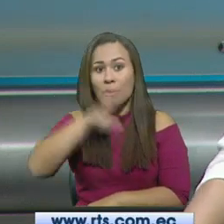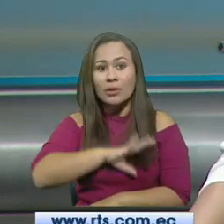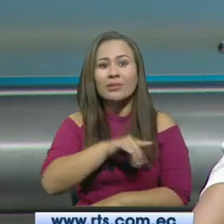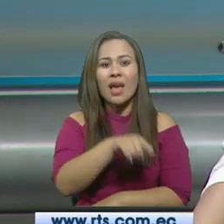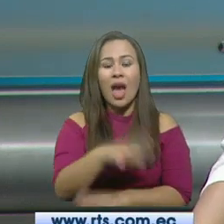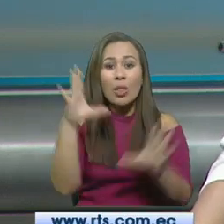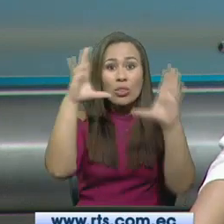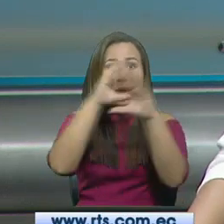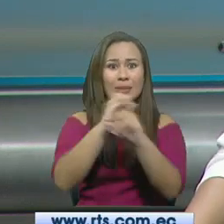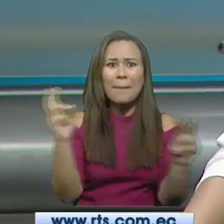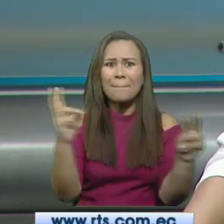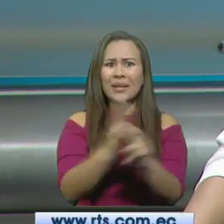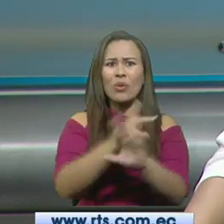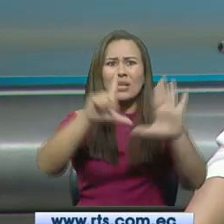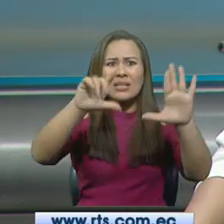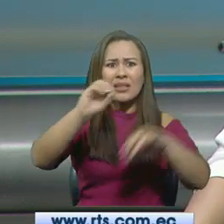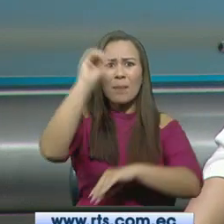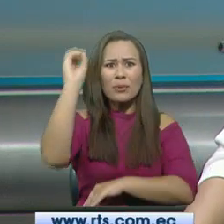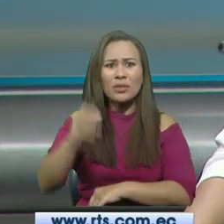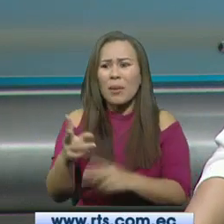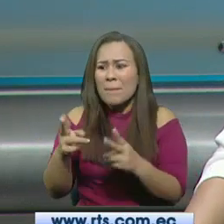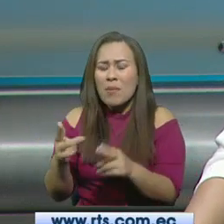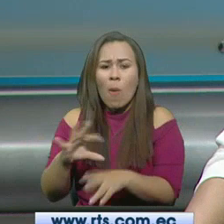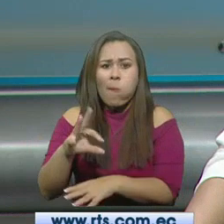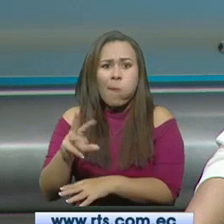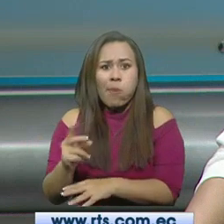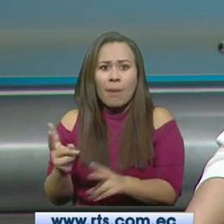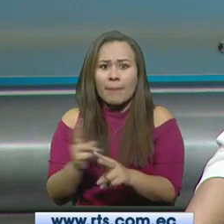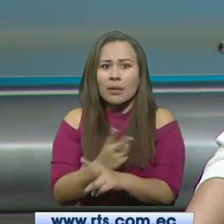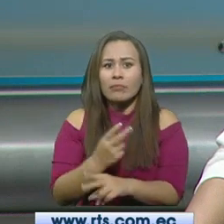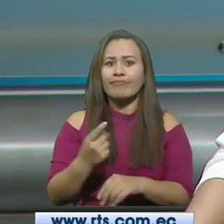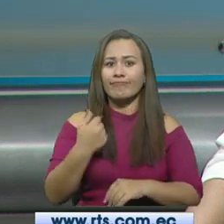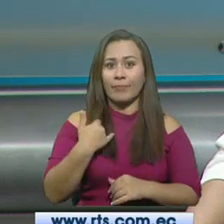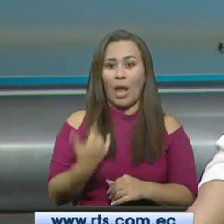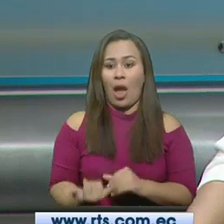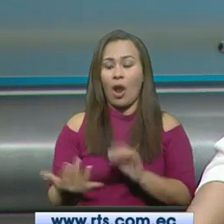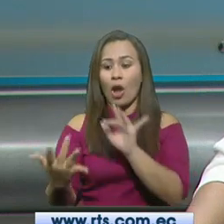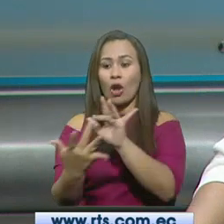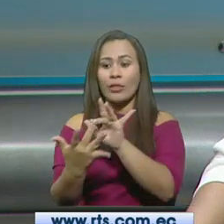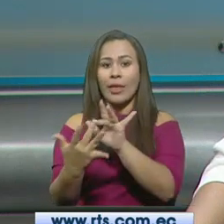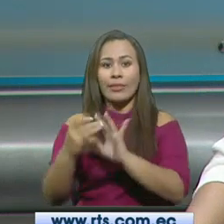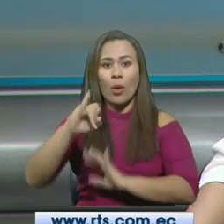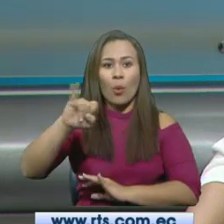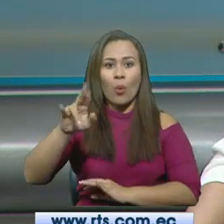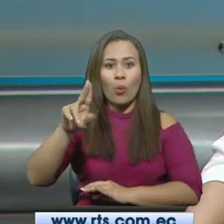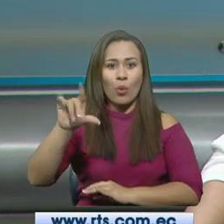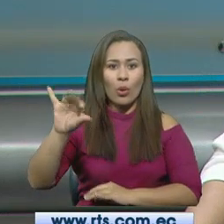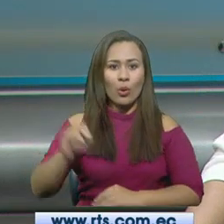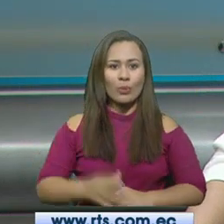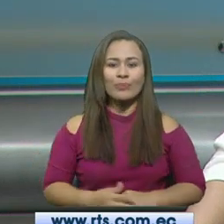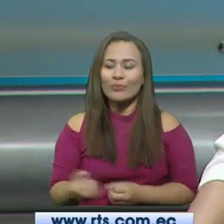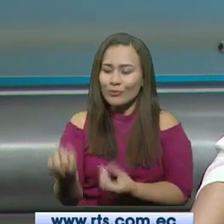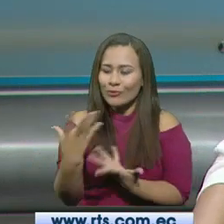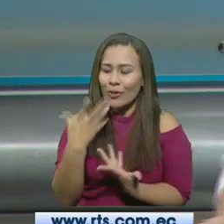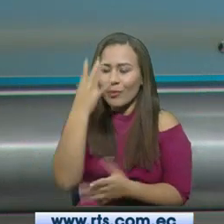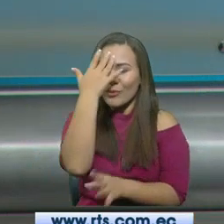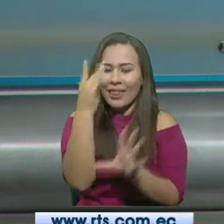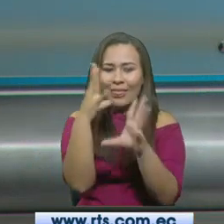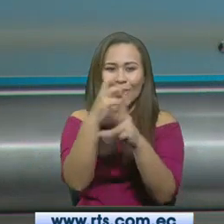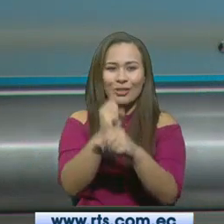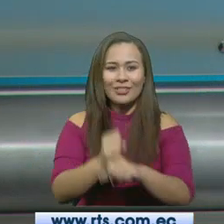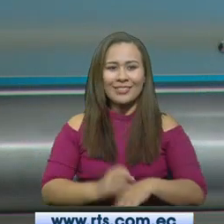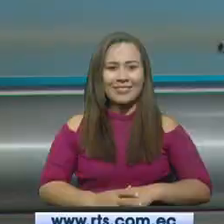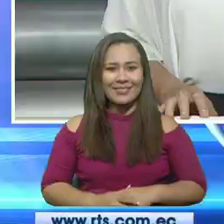el 70% de los mismos. Para conocer más detalles, nos enlazamos con Julio César Saola. Julio César, buenas noches, te